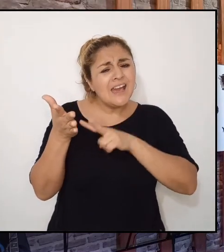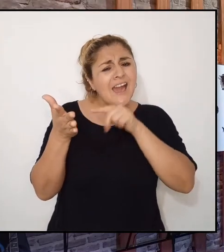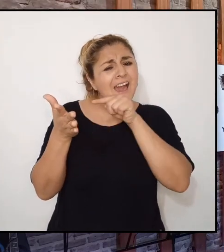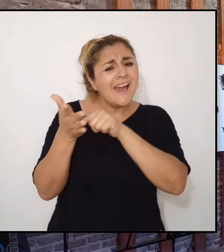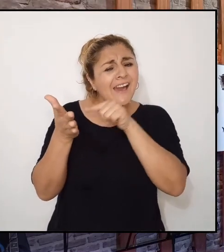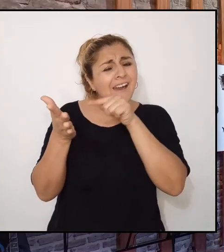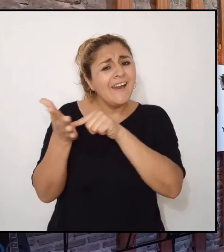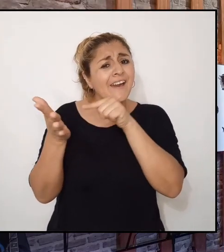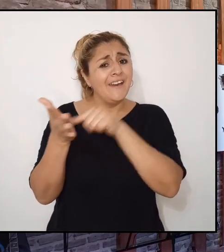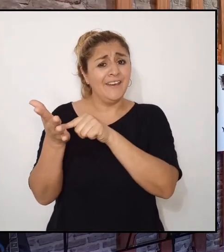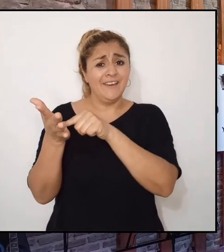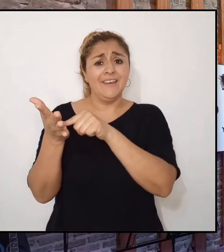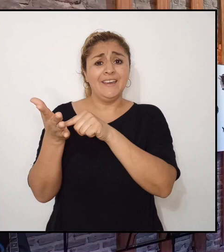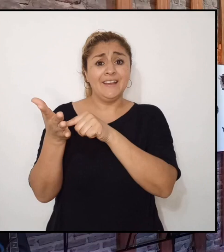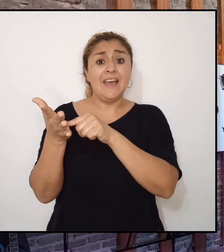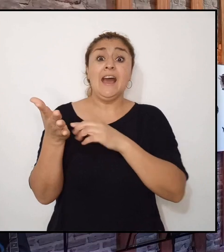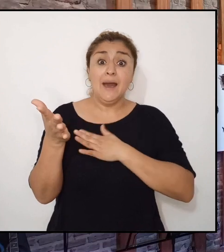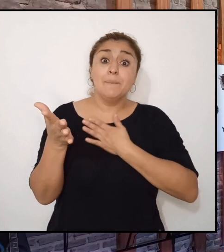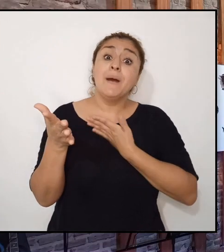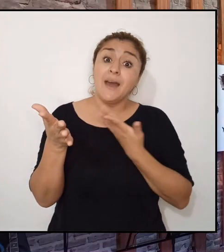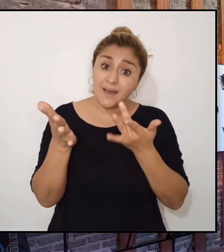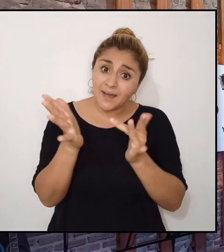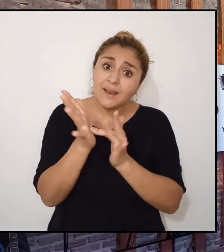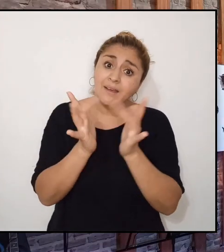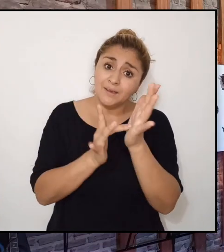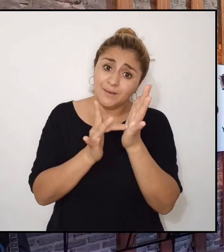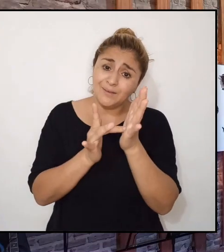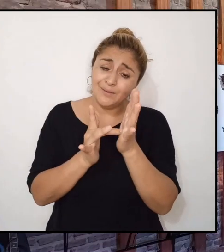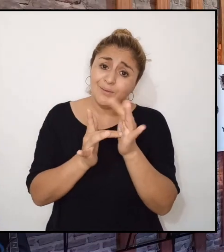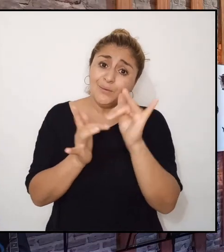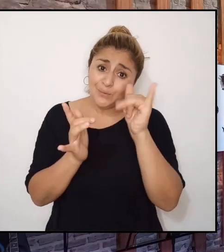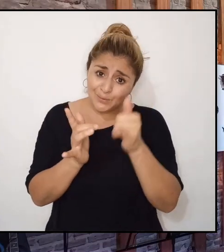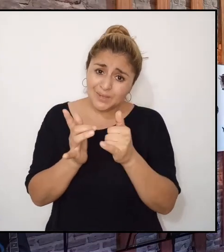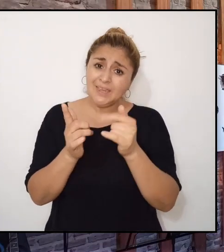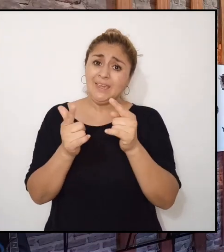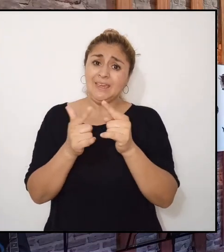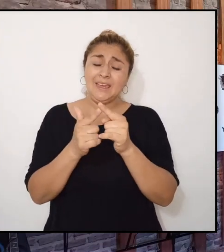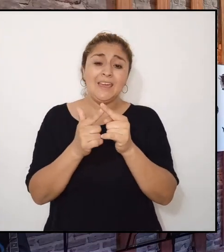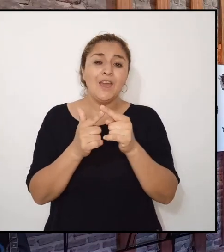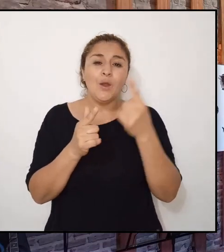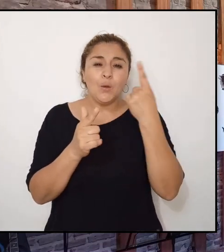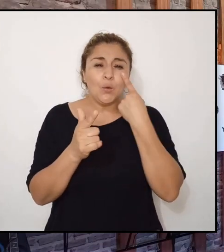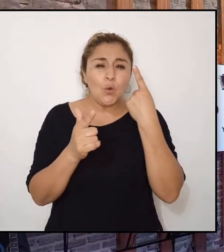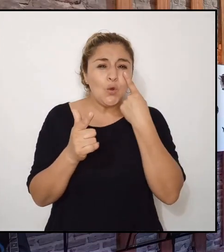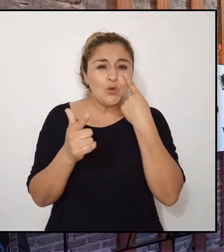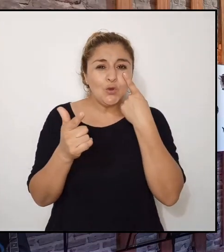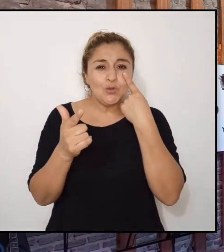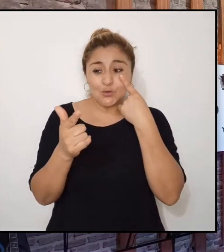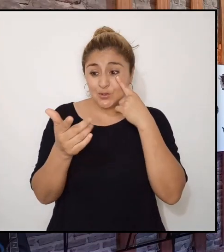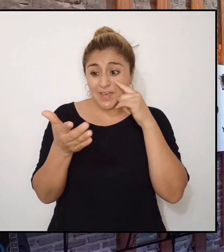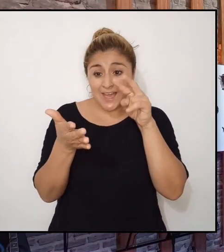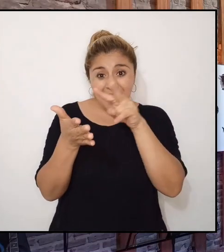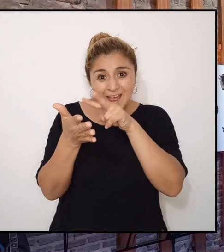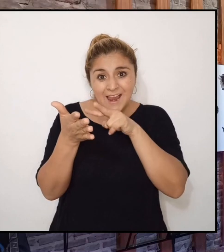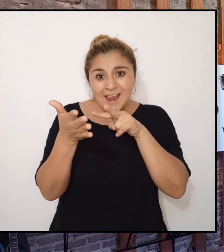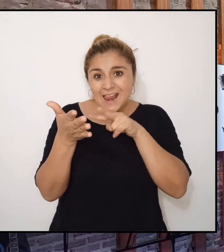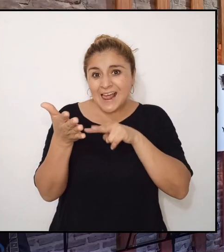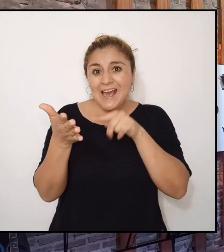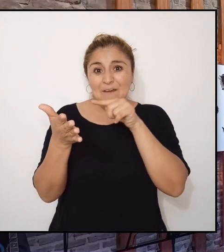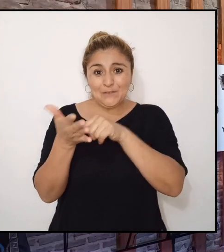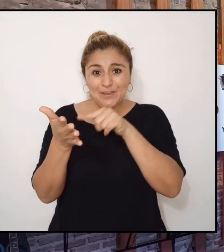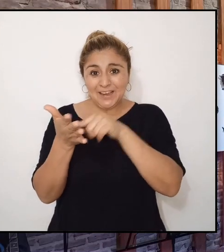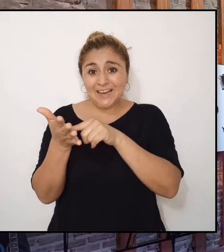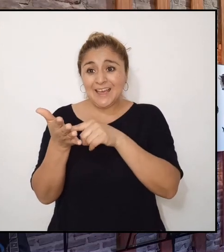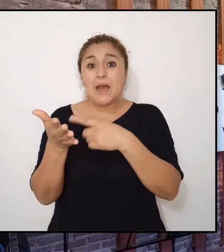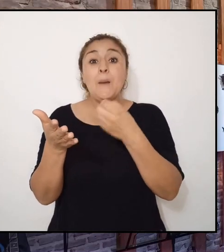Cristo, amo a Jesús, etcétera, pero no conocen a Jesús.